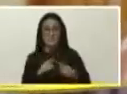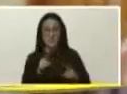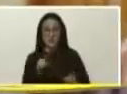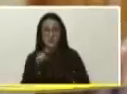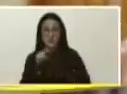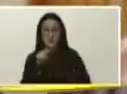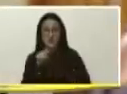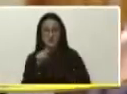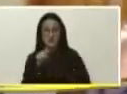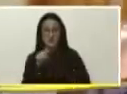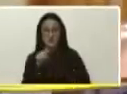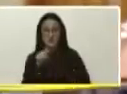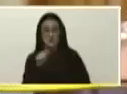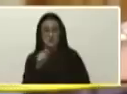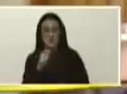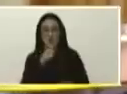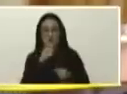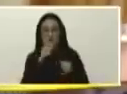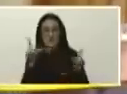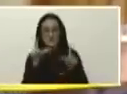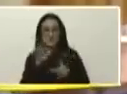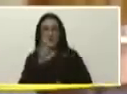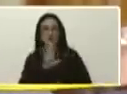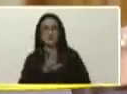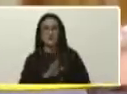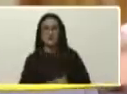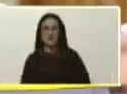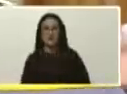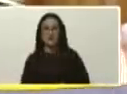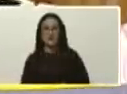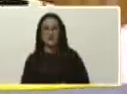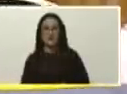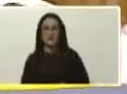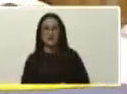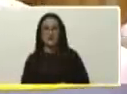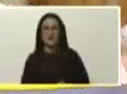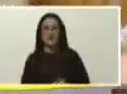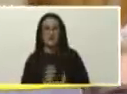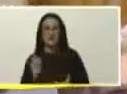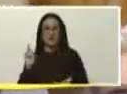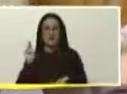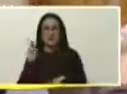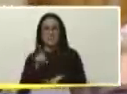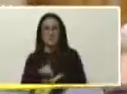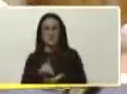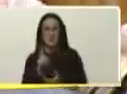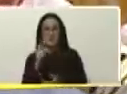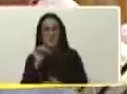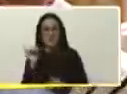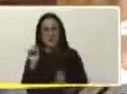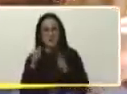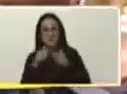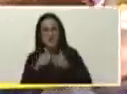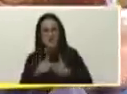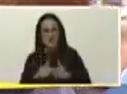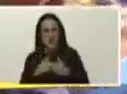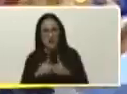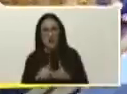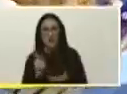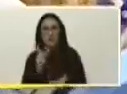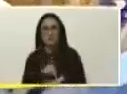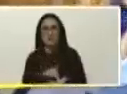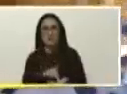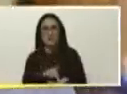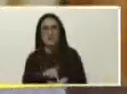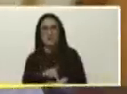cuestión mediática. Cuando embarcamos la primera vez en la partecita de aquí, ¿verdad?,